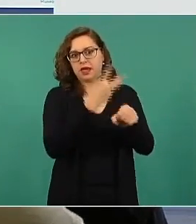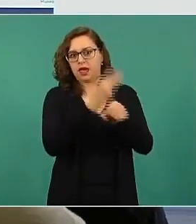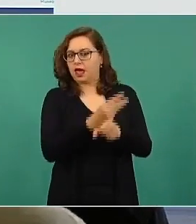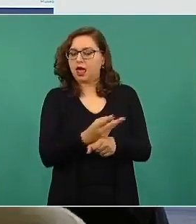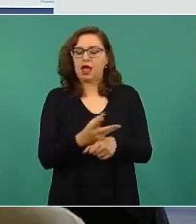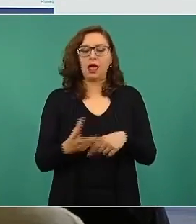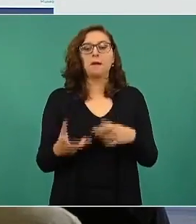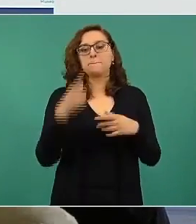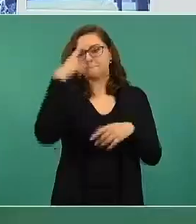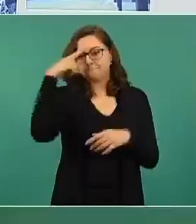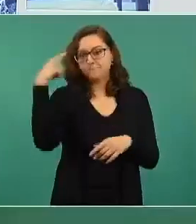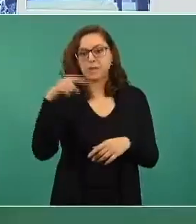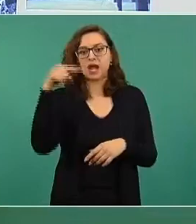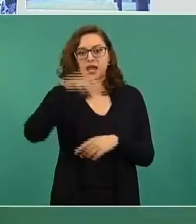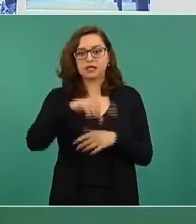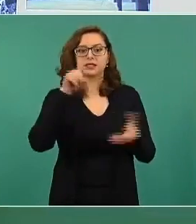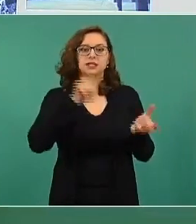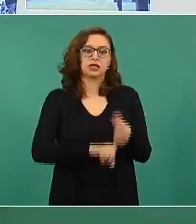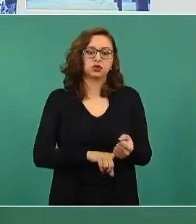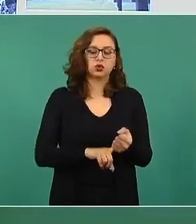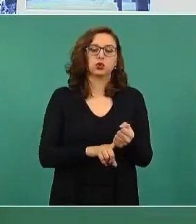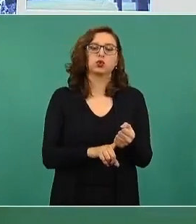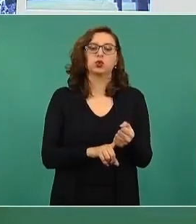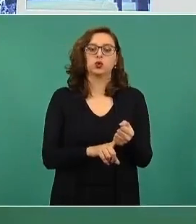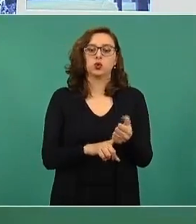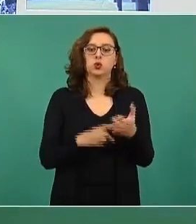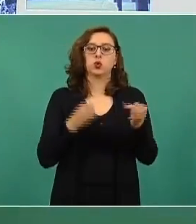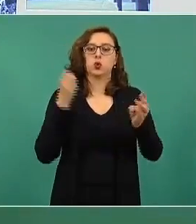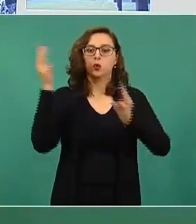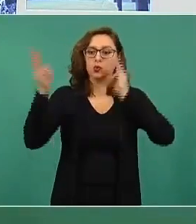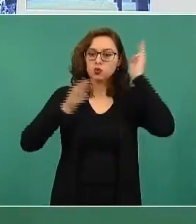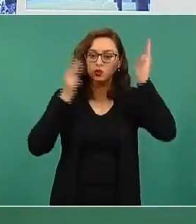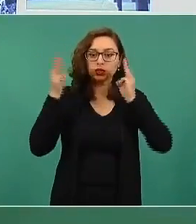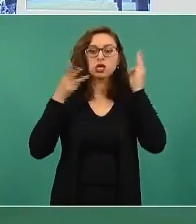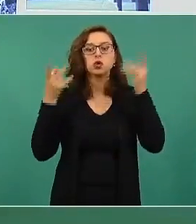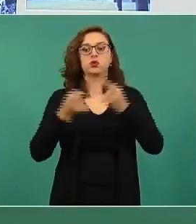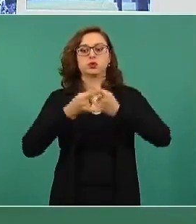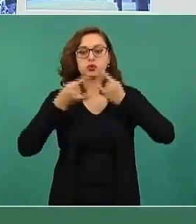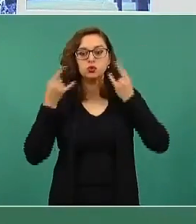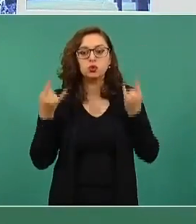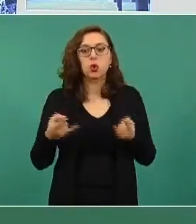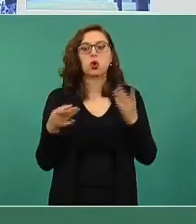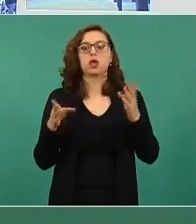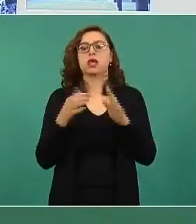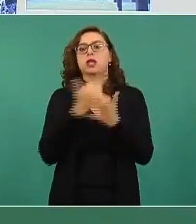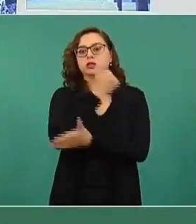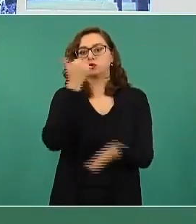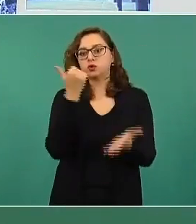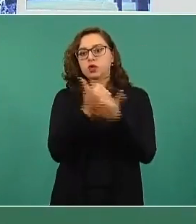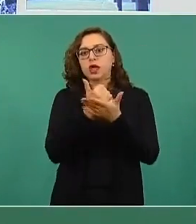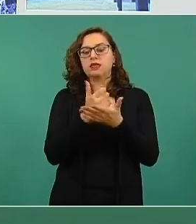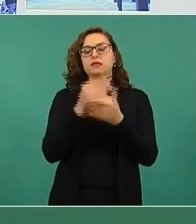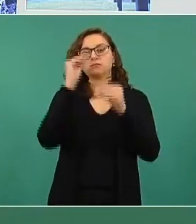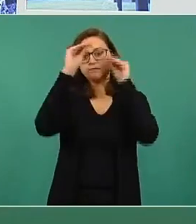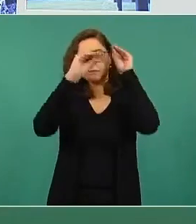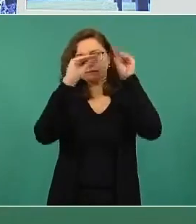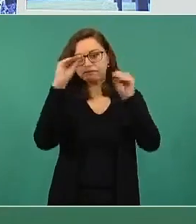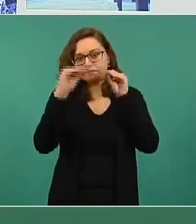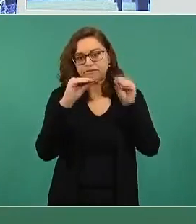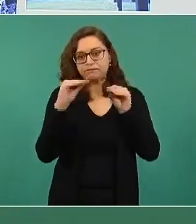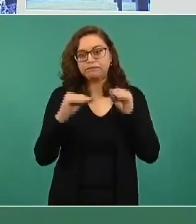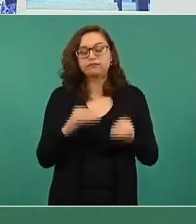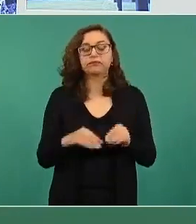de exposiciones también, digamos, de la propia historia de la conformación de Ciudad Acuña. Entonces, la